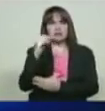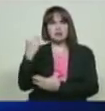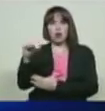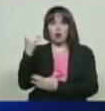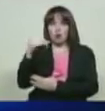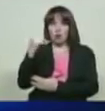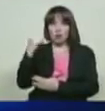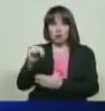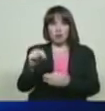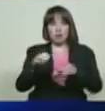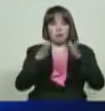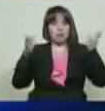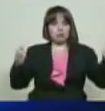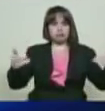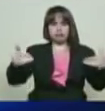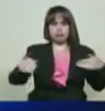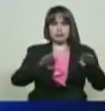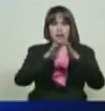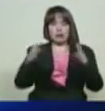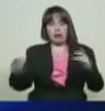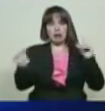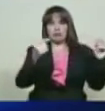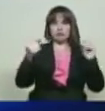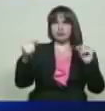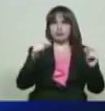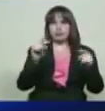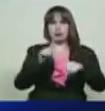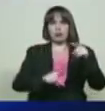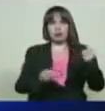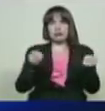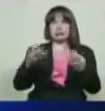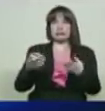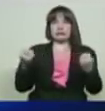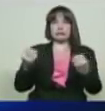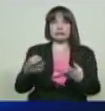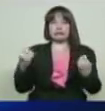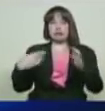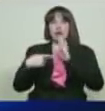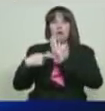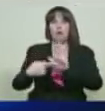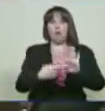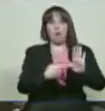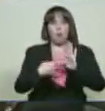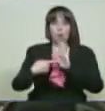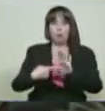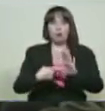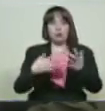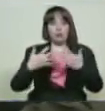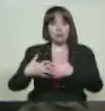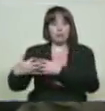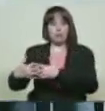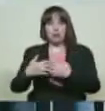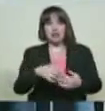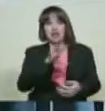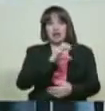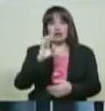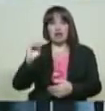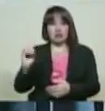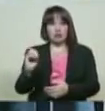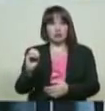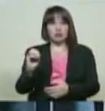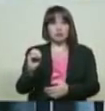poderoso stand. Vamos a llevar a más de 500 exportadores venezolanos.